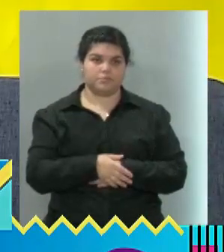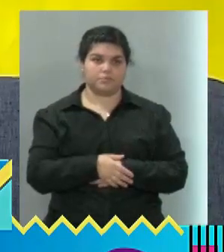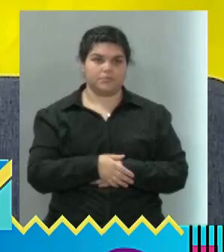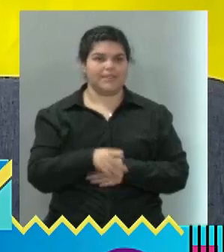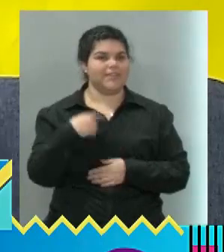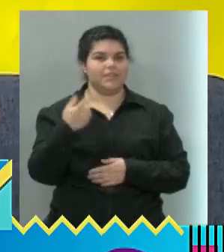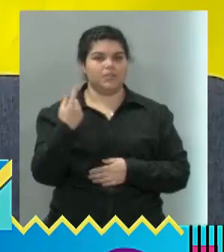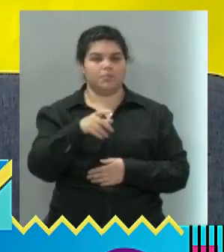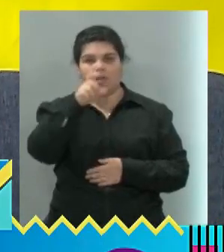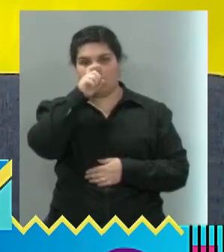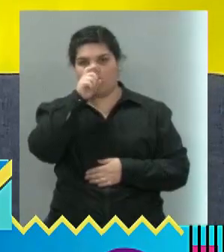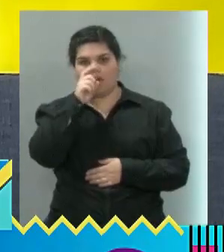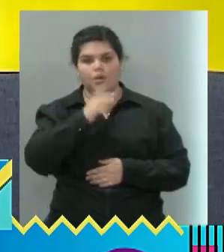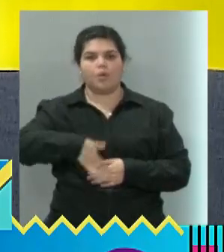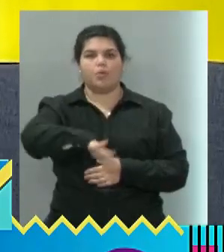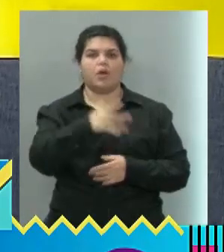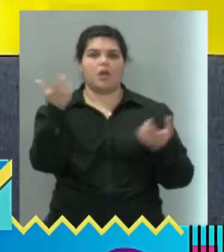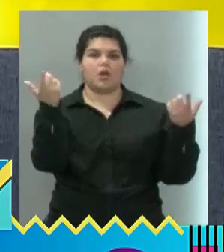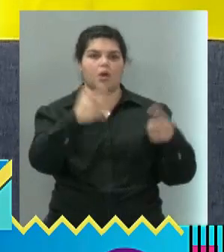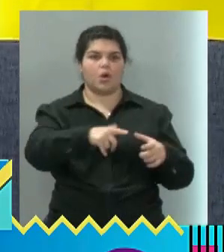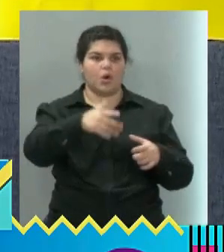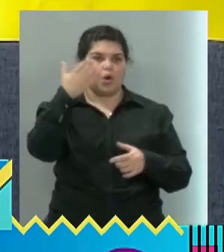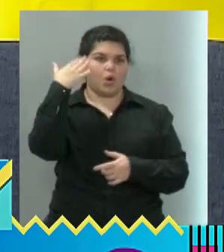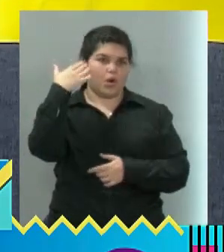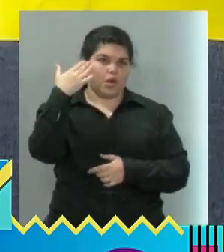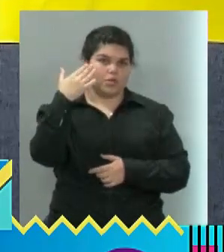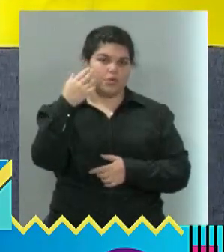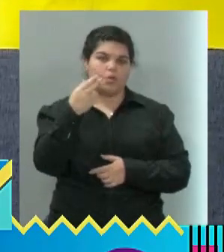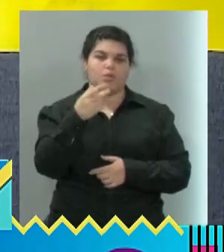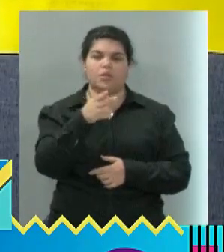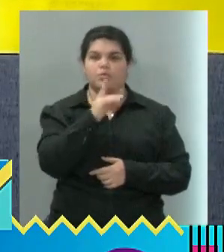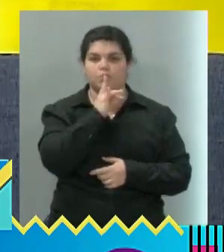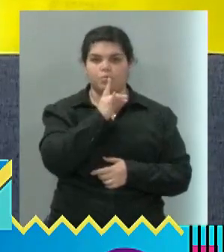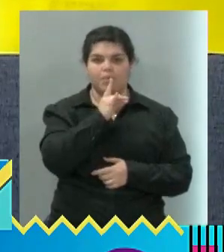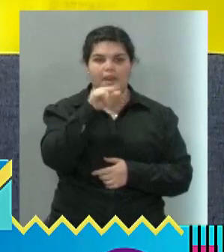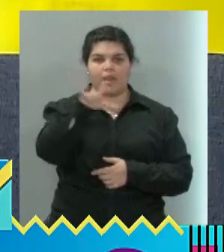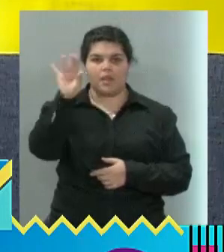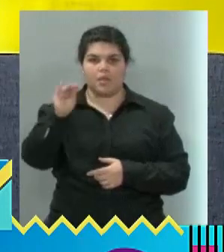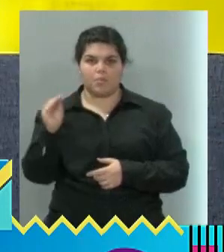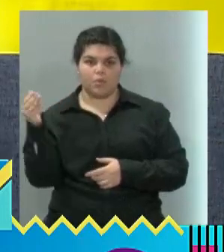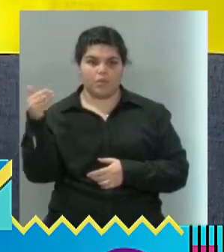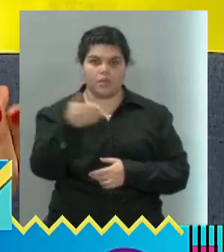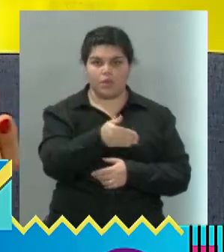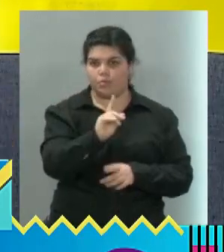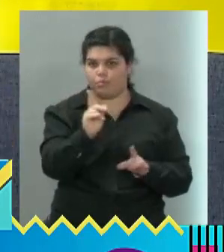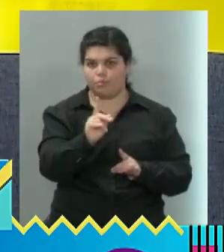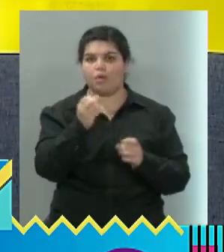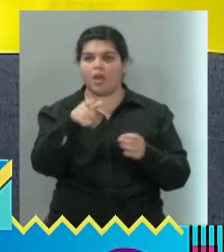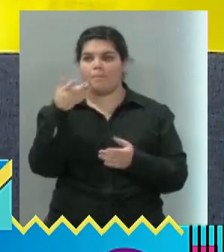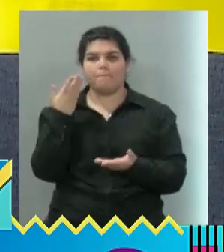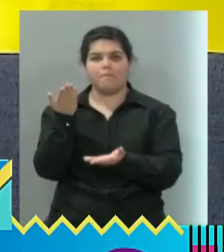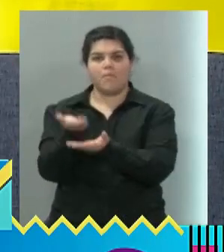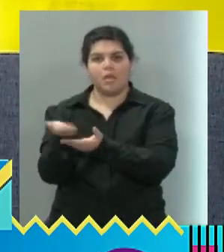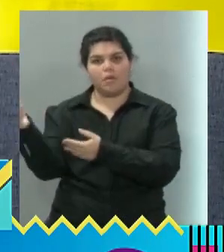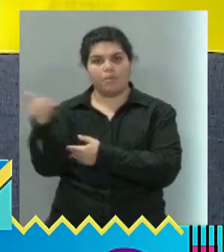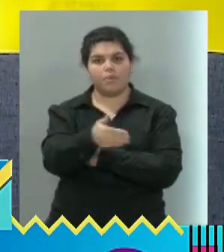de Belgrano en el Congreso de Tucumán, no fue un diputado al Congreso, sino que le pidieron que asistiera